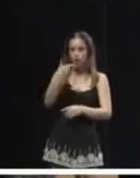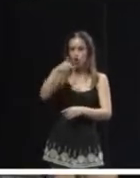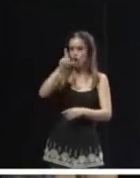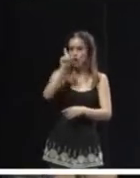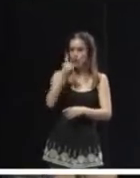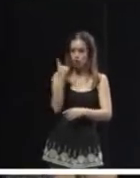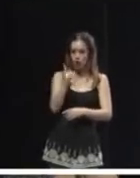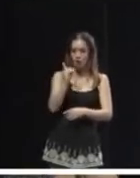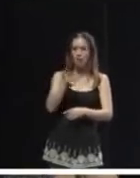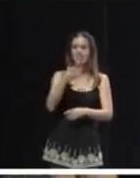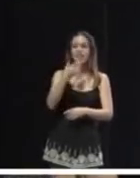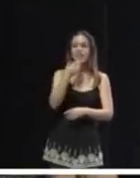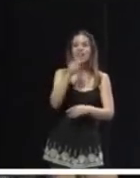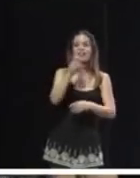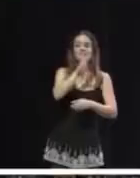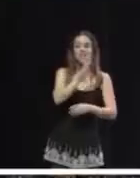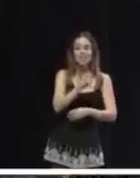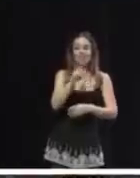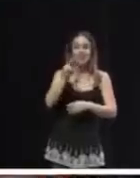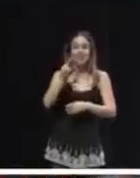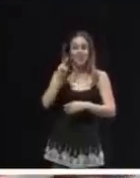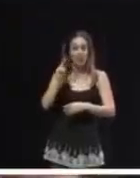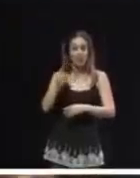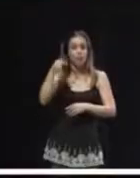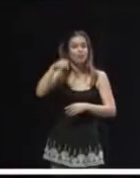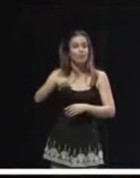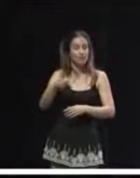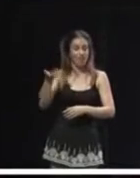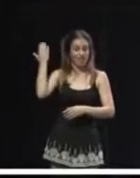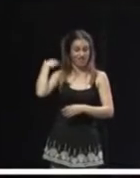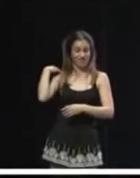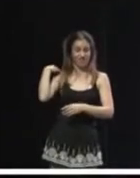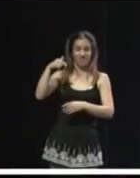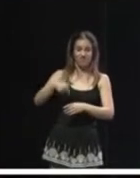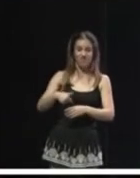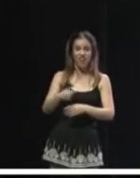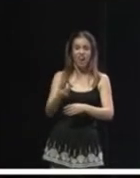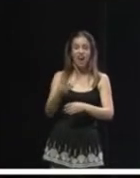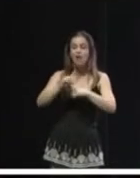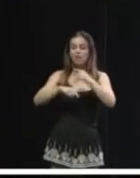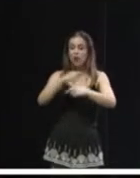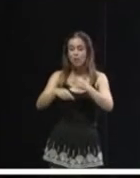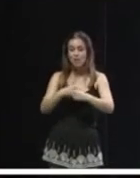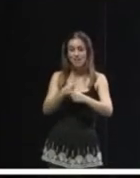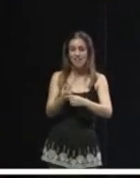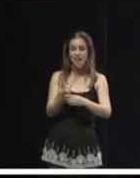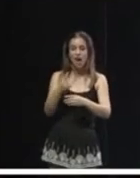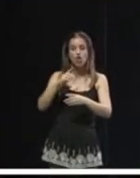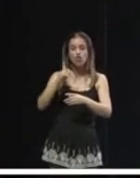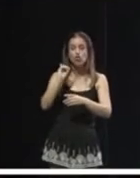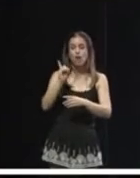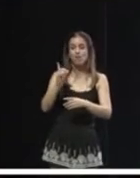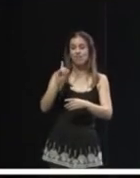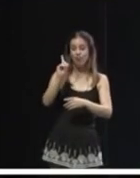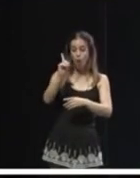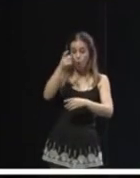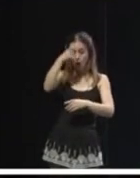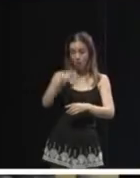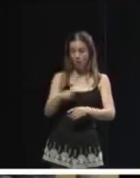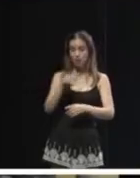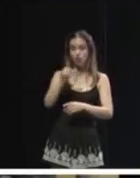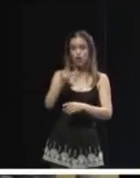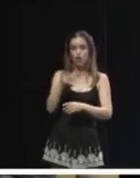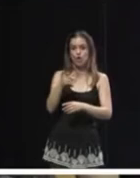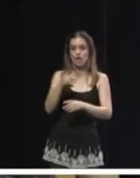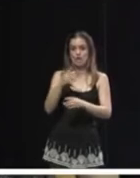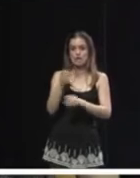igualar los permisos a las cargas y las cargas fiscales a las de las familias biparentales. Porque podemos eliminar esos